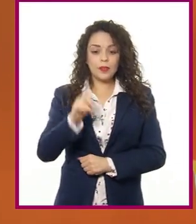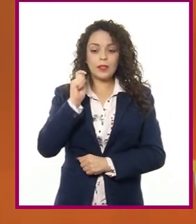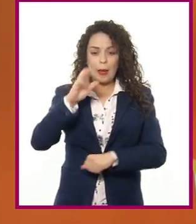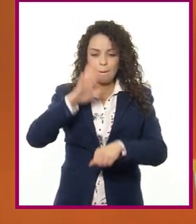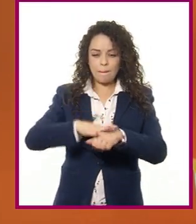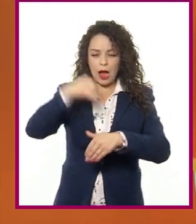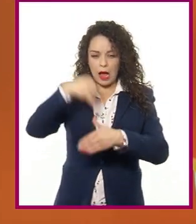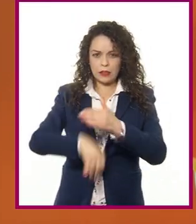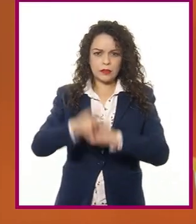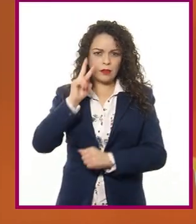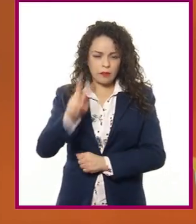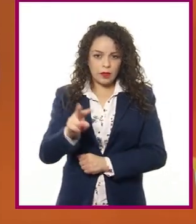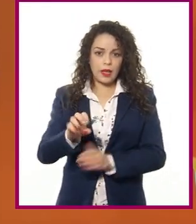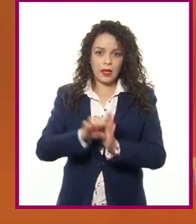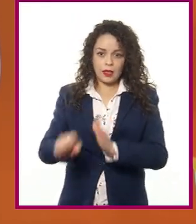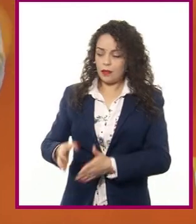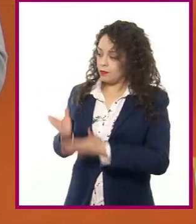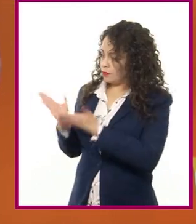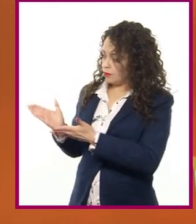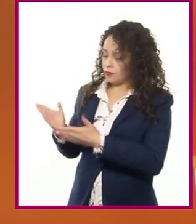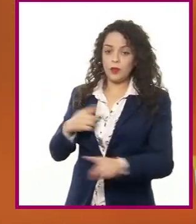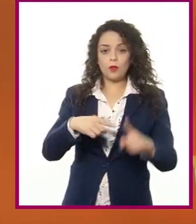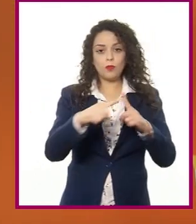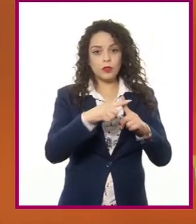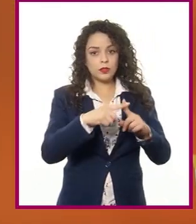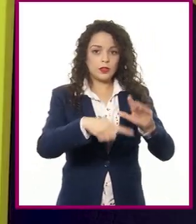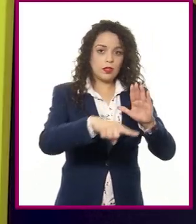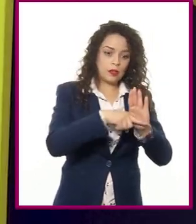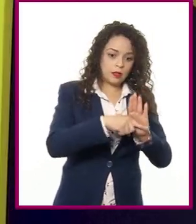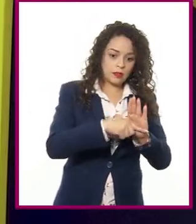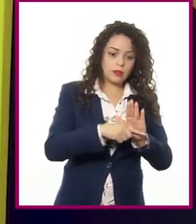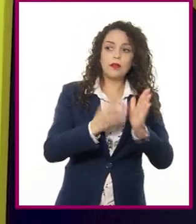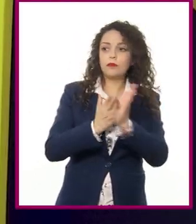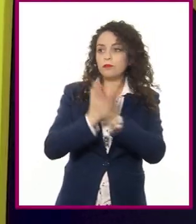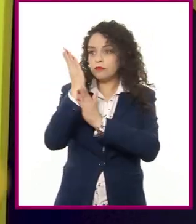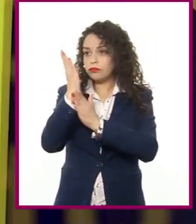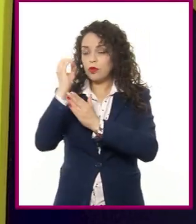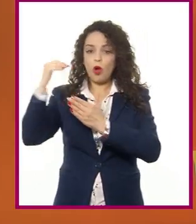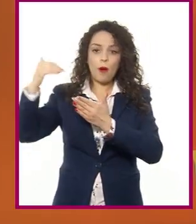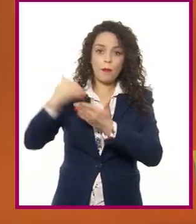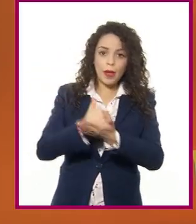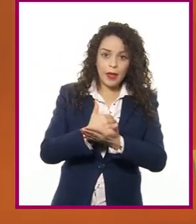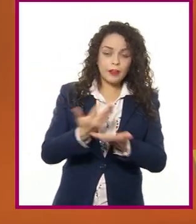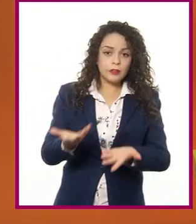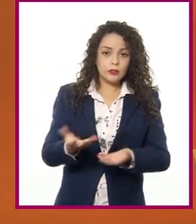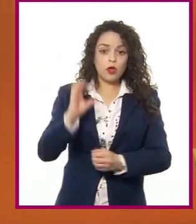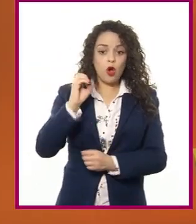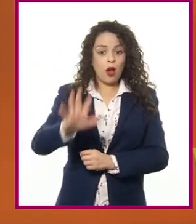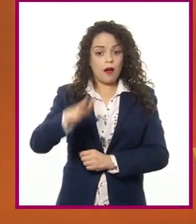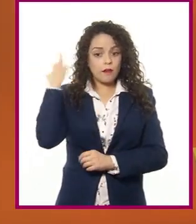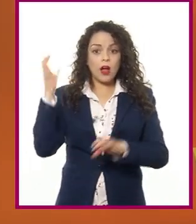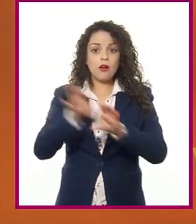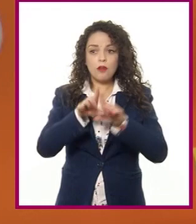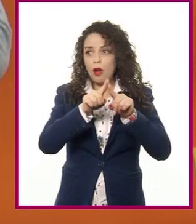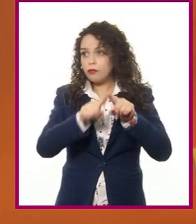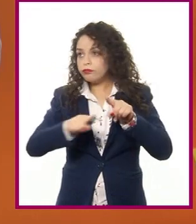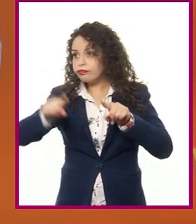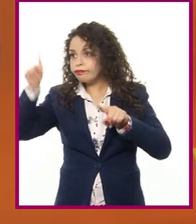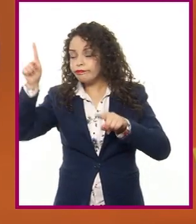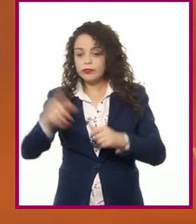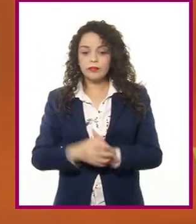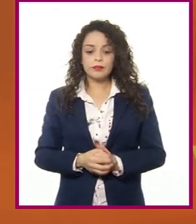como valores positivos y negativos, crecimiento, decrecimiento, velocidad de crecimiento, intervalos